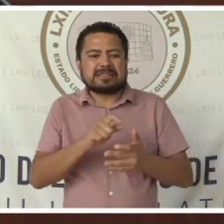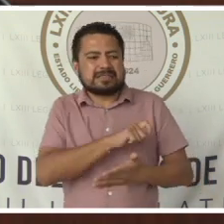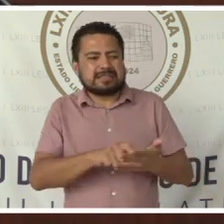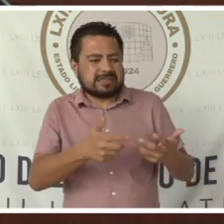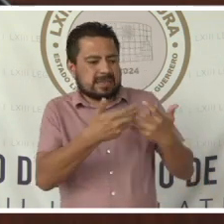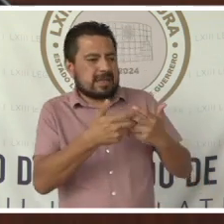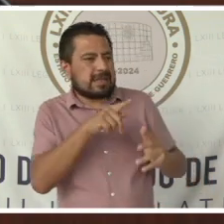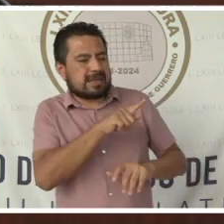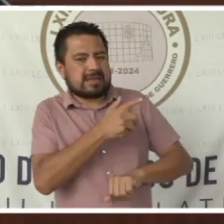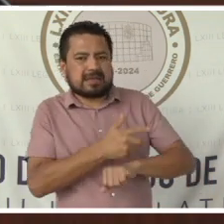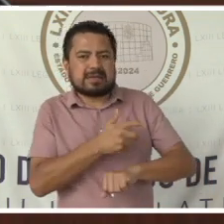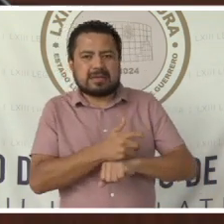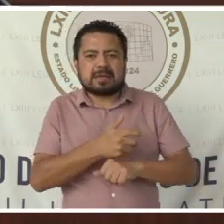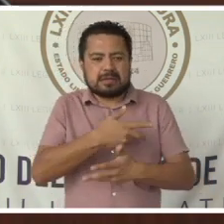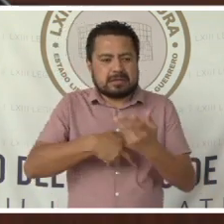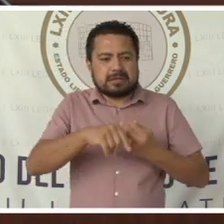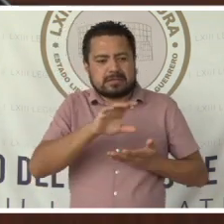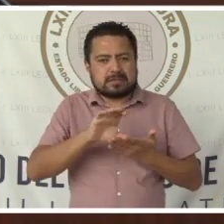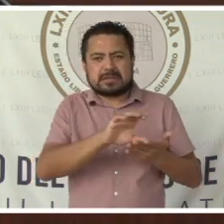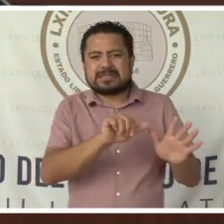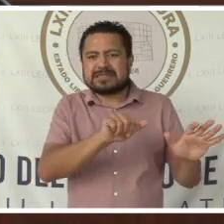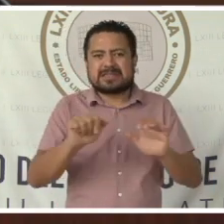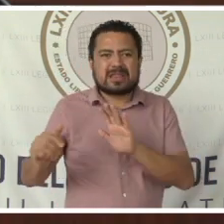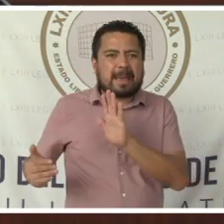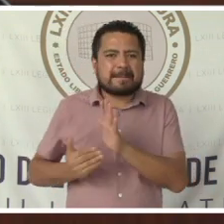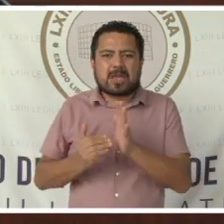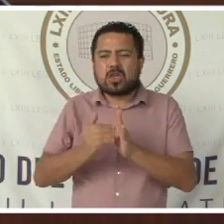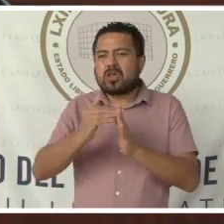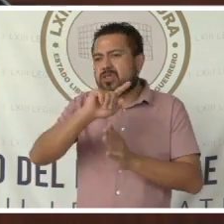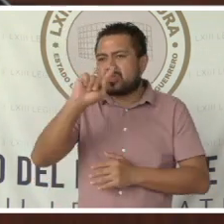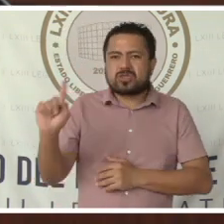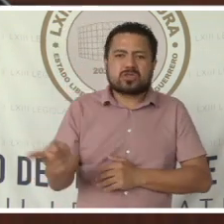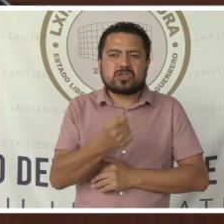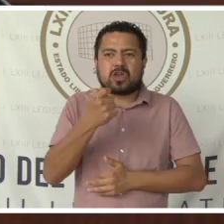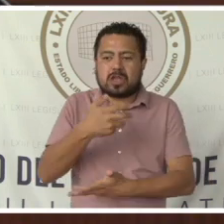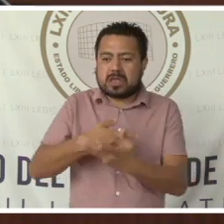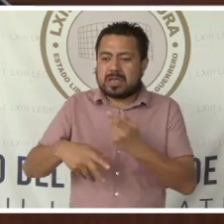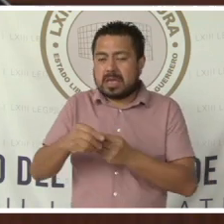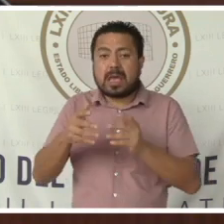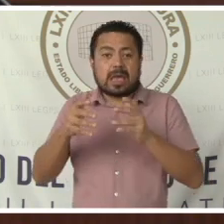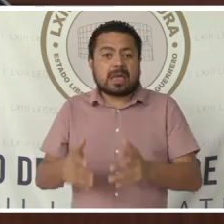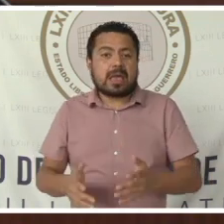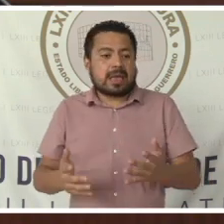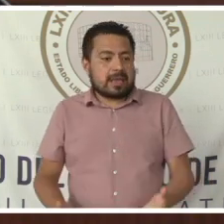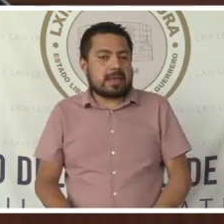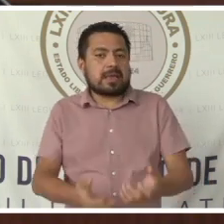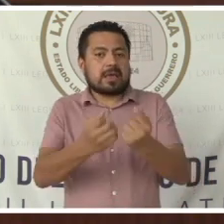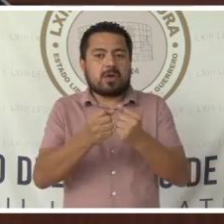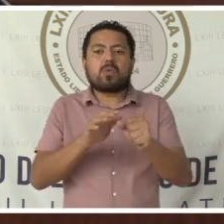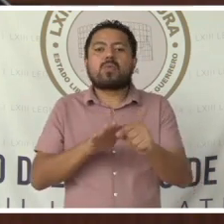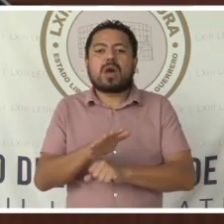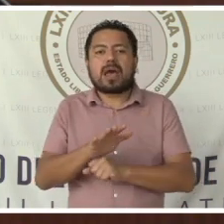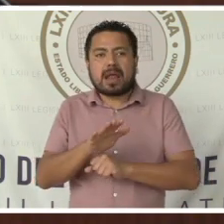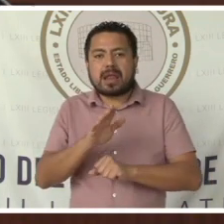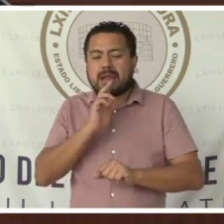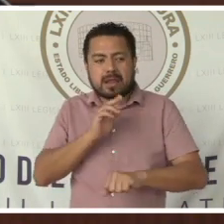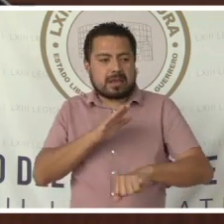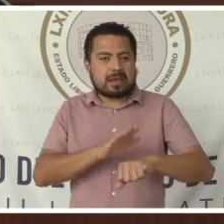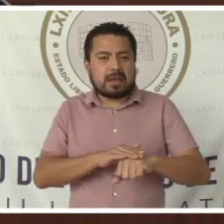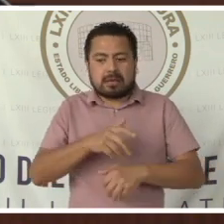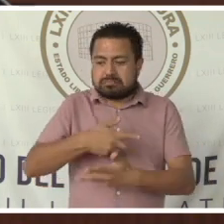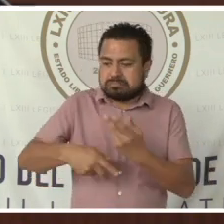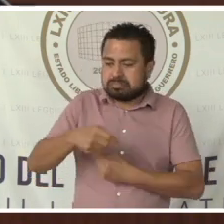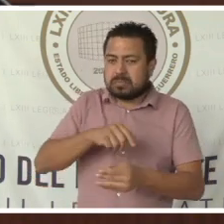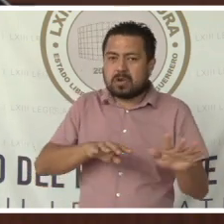shell una inversión de 600 millones de dólares inversión ya recuperada la cual ha reportado utilidades